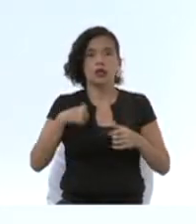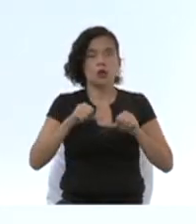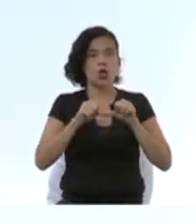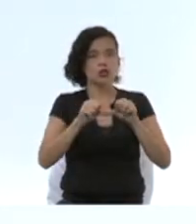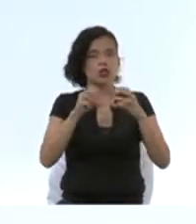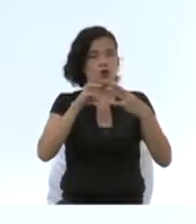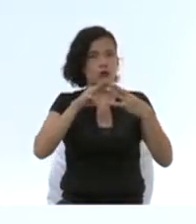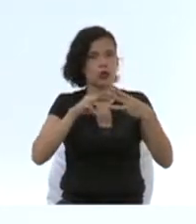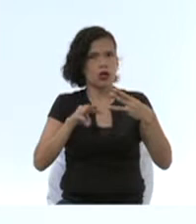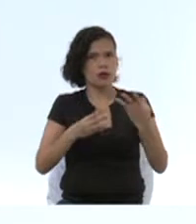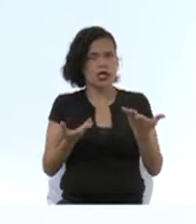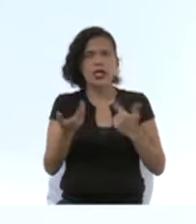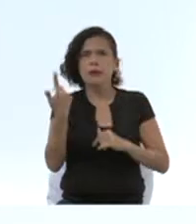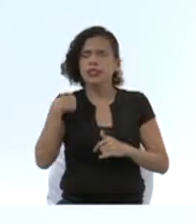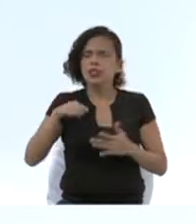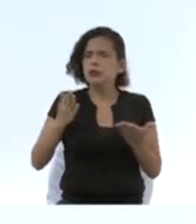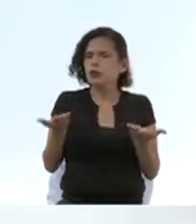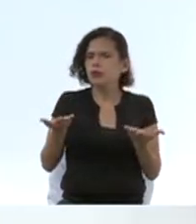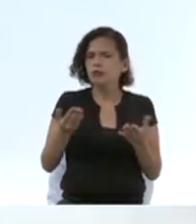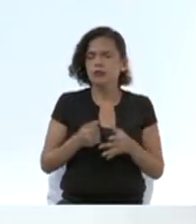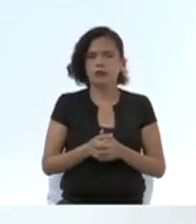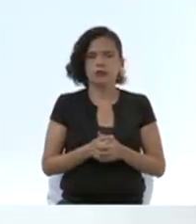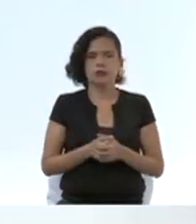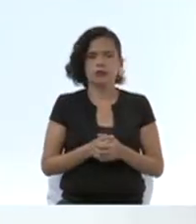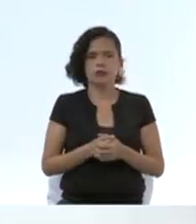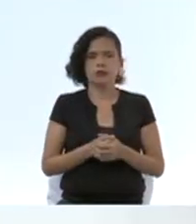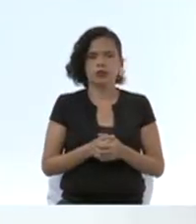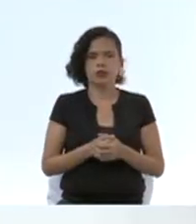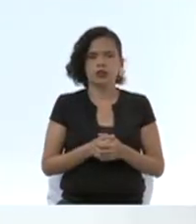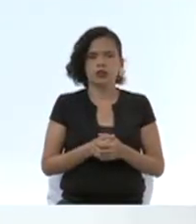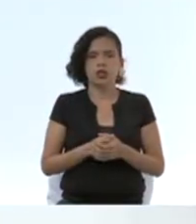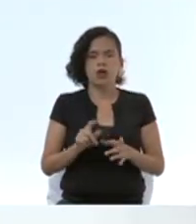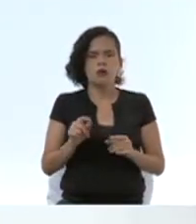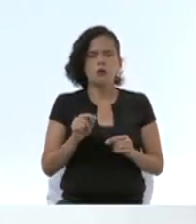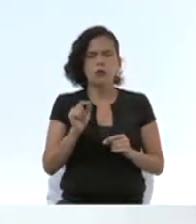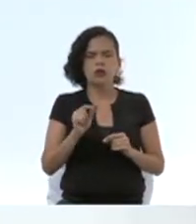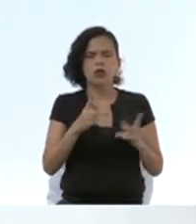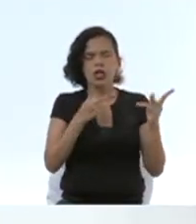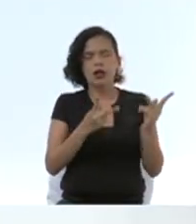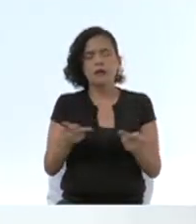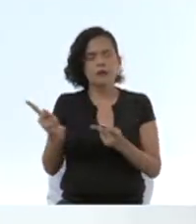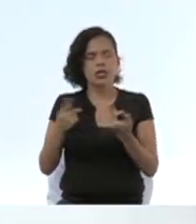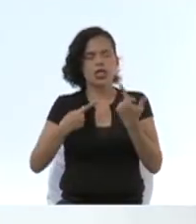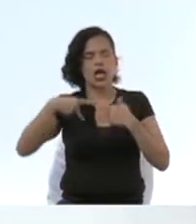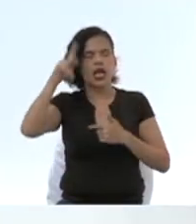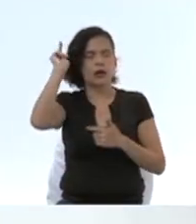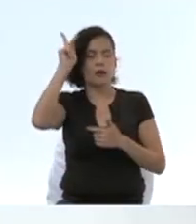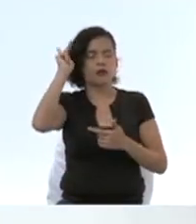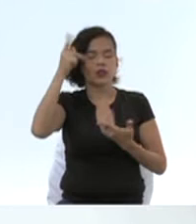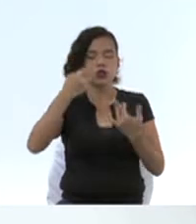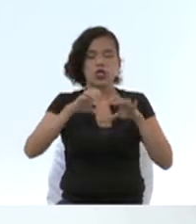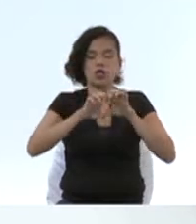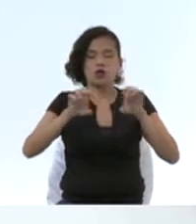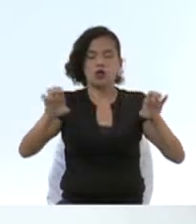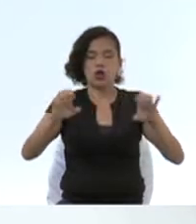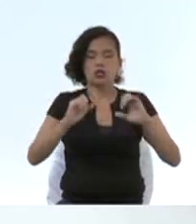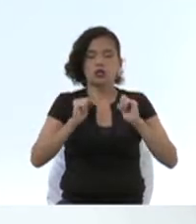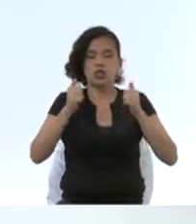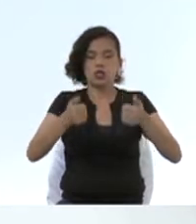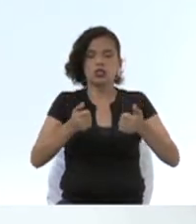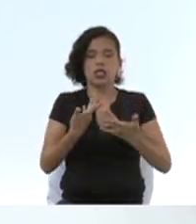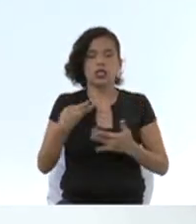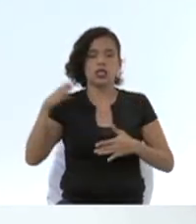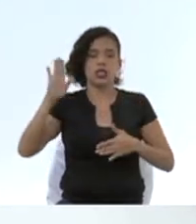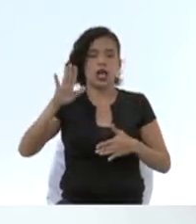nuestro programa. Guillermo, ¿qué más tenemos? Bueno, Guilherme, es el momento de darle la bienvenida a la profesora de educación inicial, que